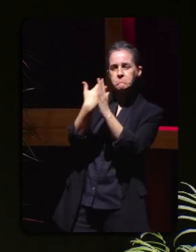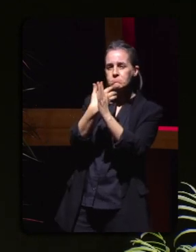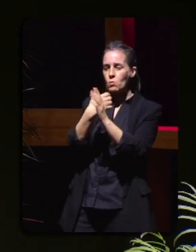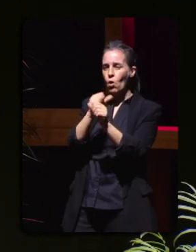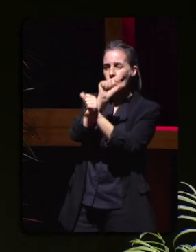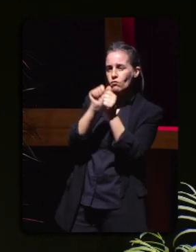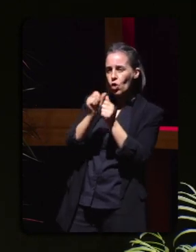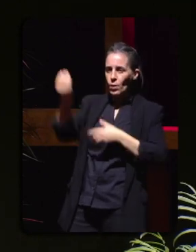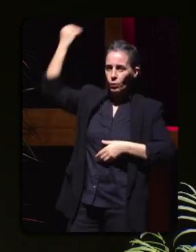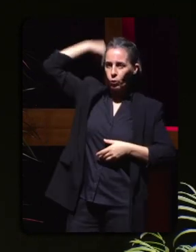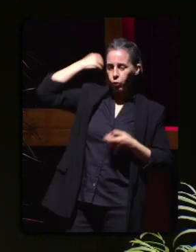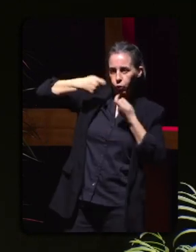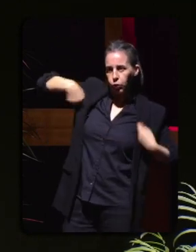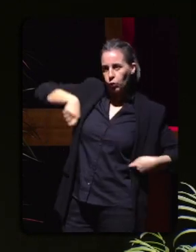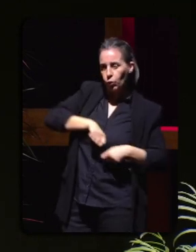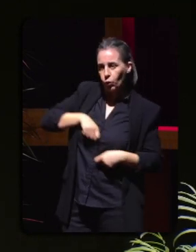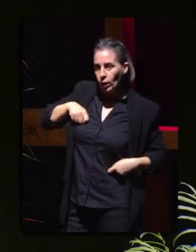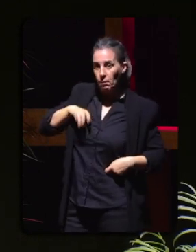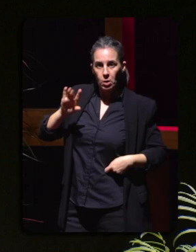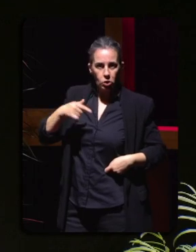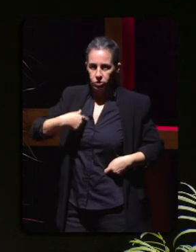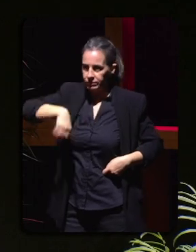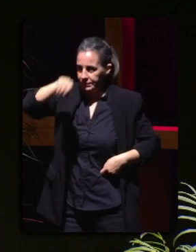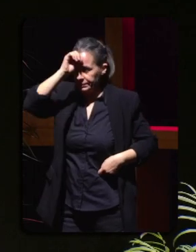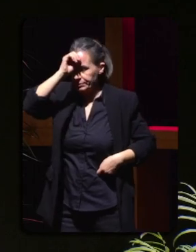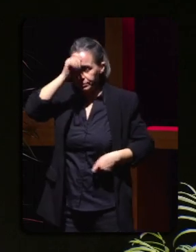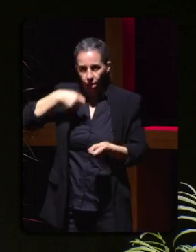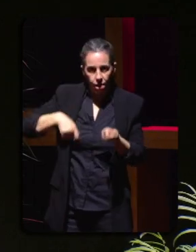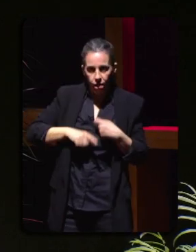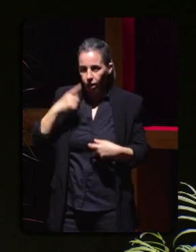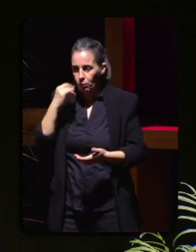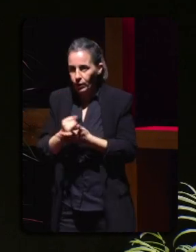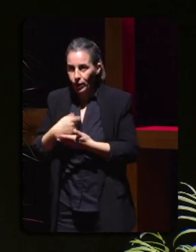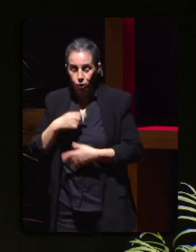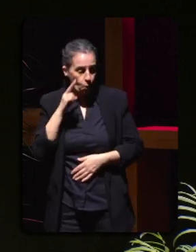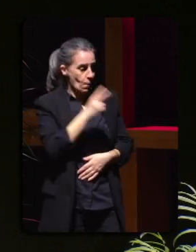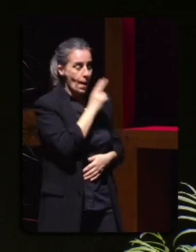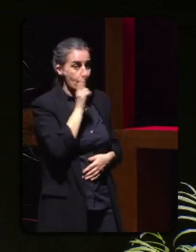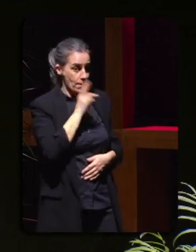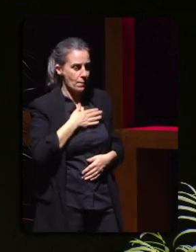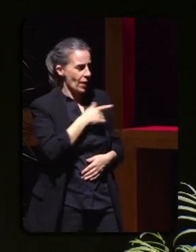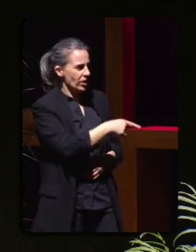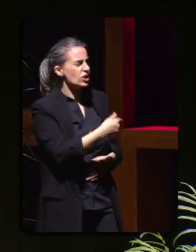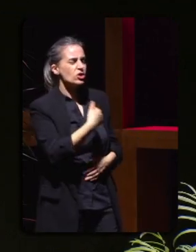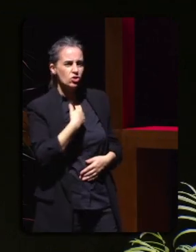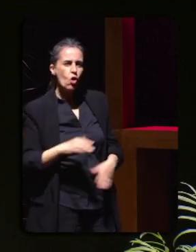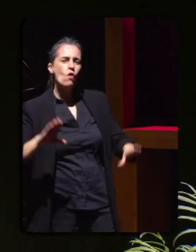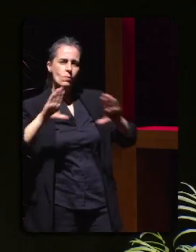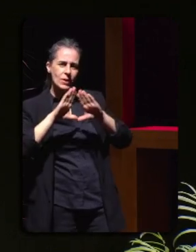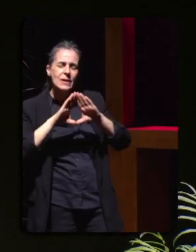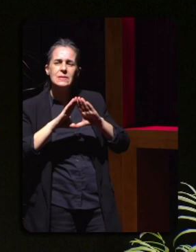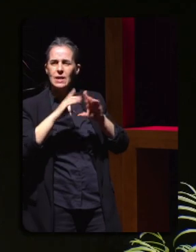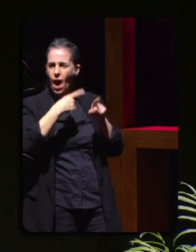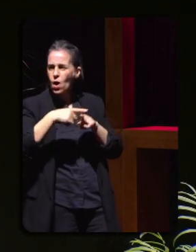Bueno aparte de que no me los sabía poner miraba a mi madre y decía y yo feminista con todo lo de la memoria de